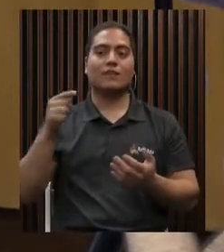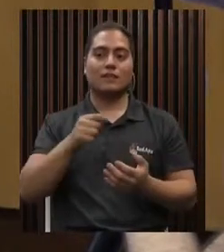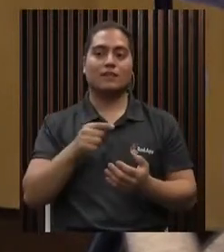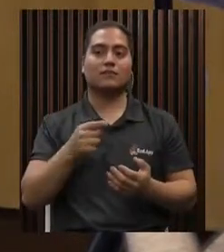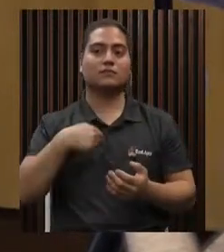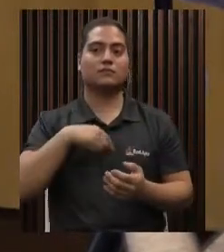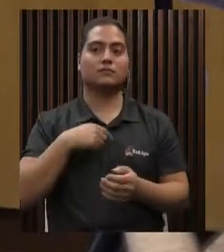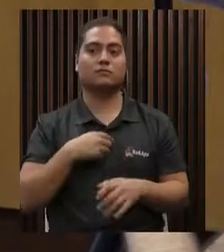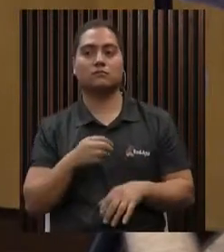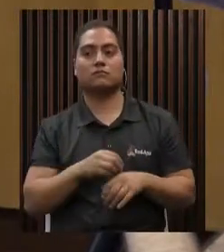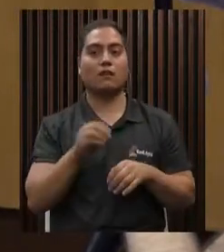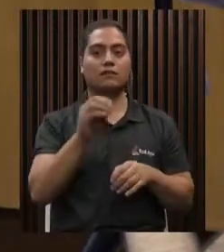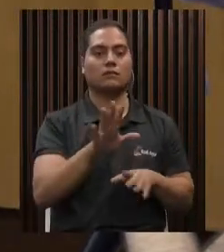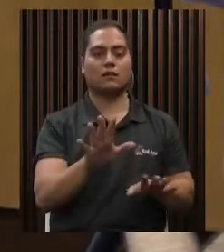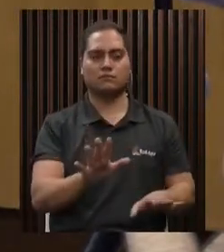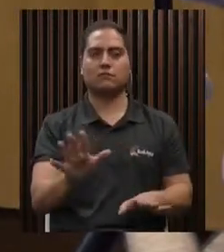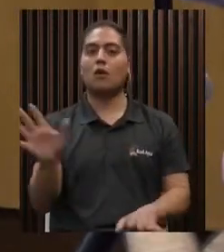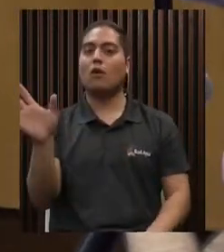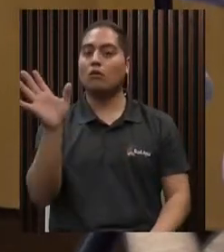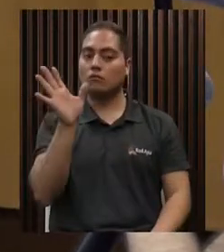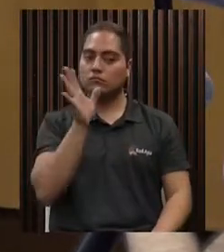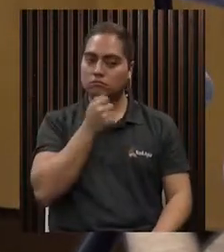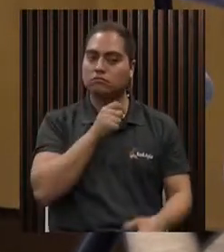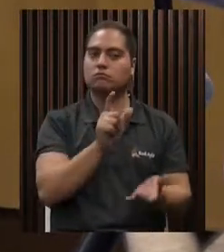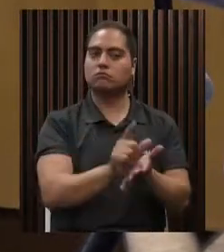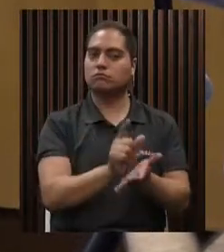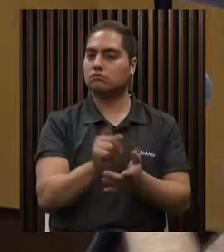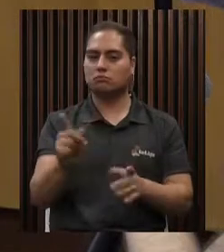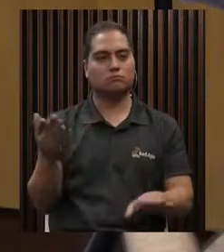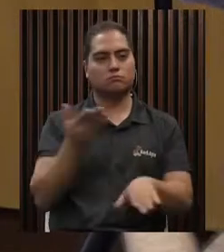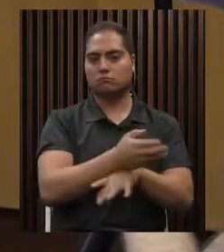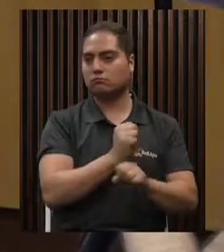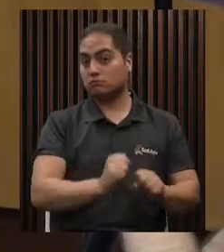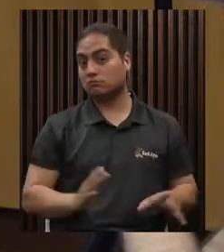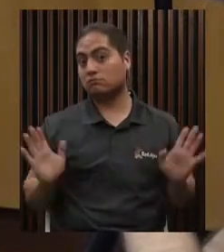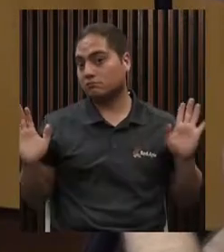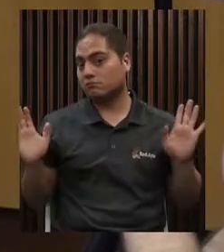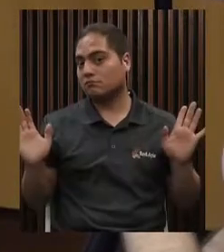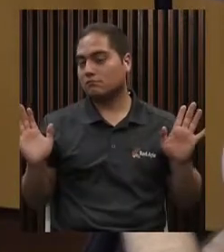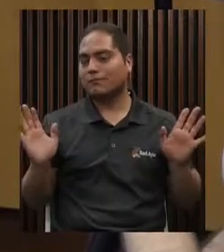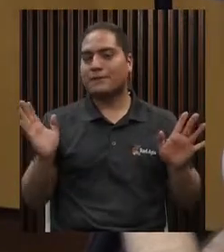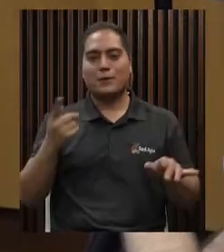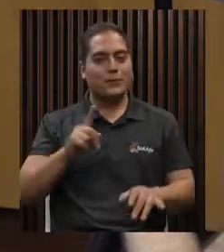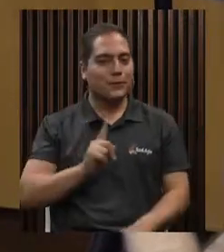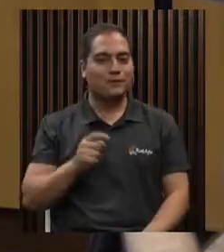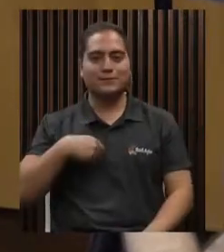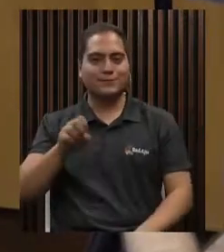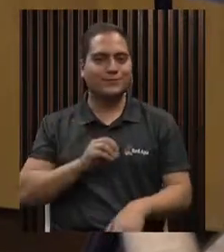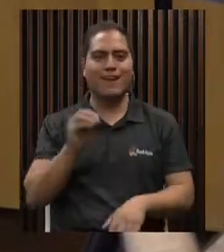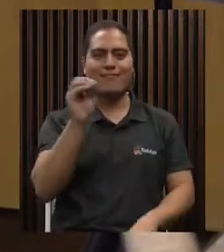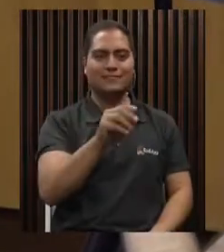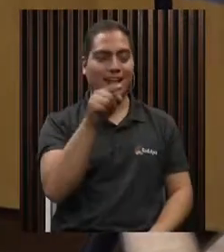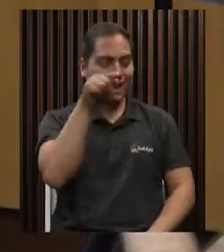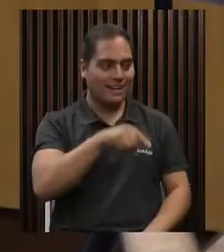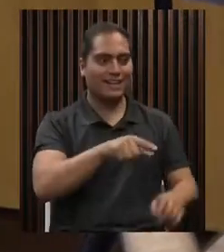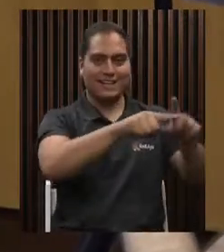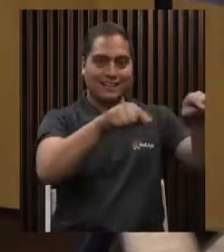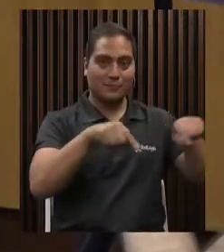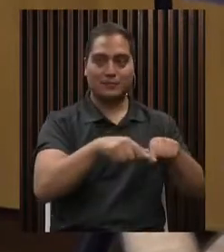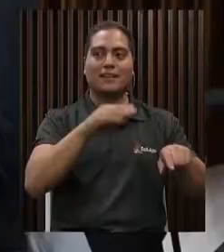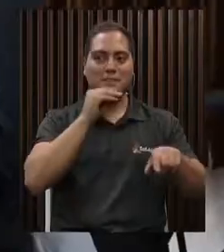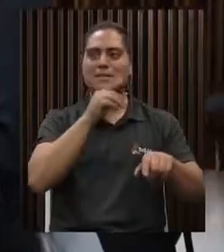decir: no hay espacios a los que tú no puedas ir, sino que necesitamos decir que el mensaje, este espacio también es para ti. Y